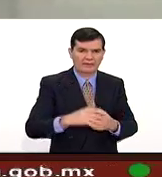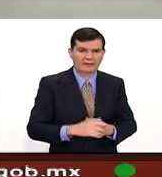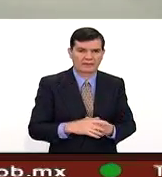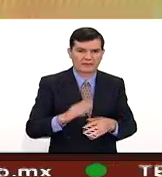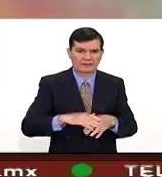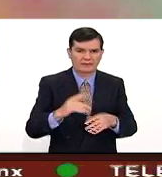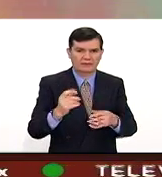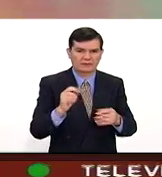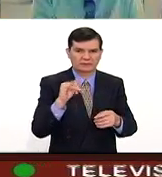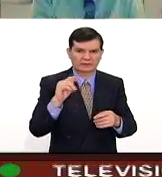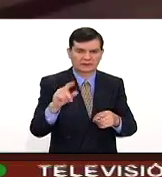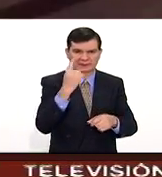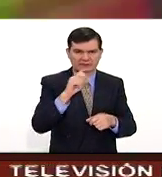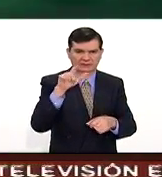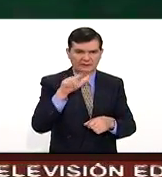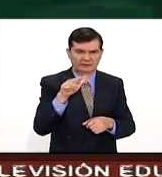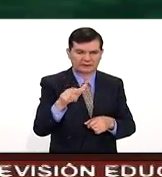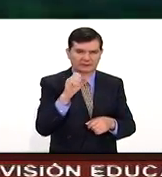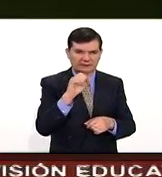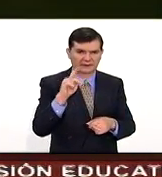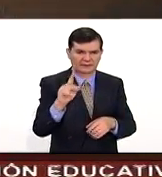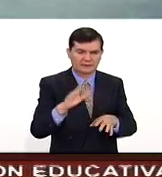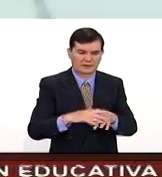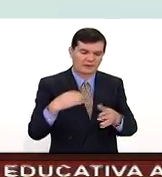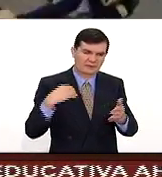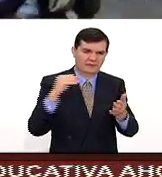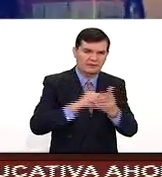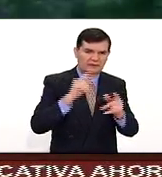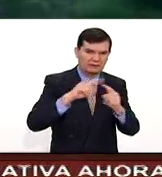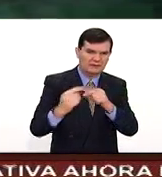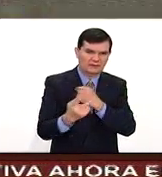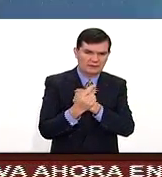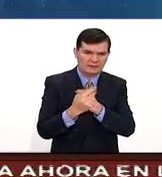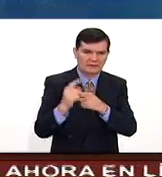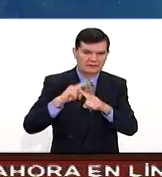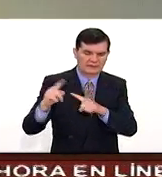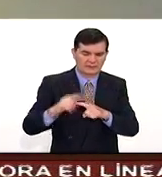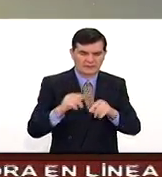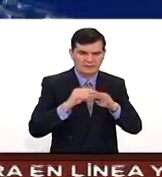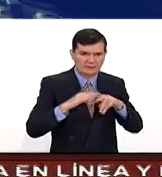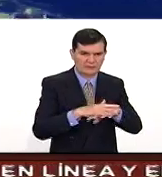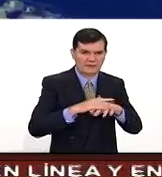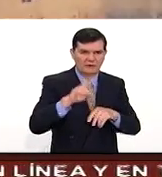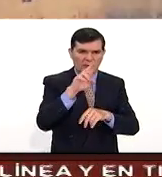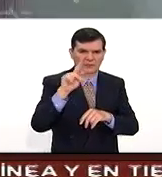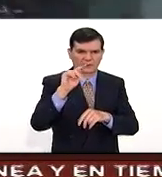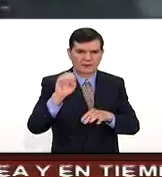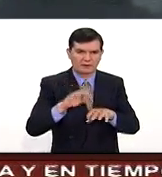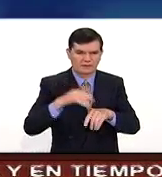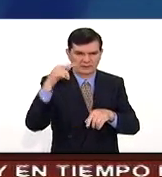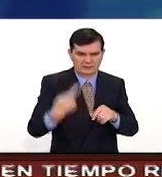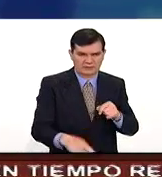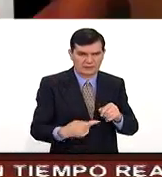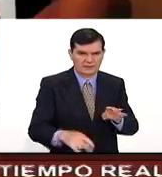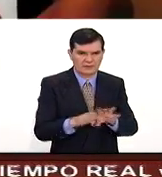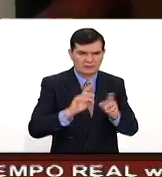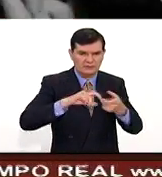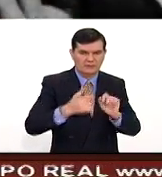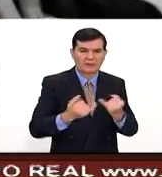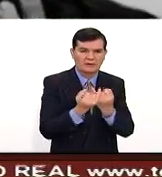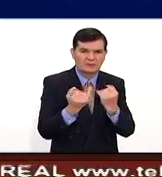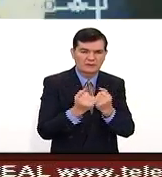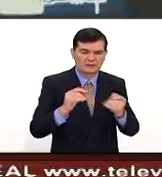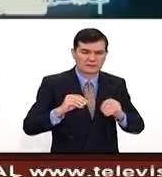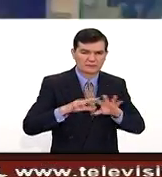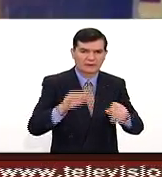y Eutelsat 117 y se podrá ver en las televisoras de la Red de Televisión Educativa y Cultural Iberoamericana, la